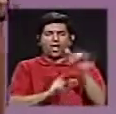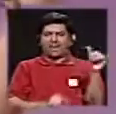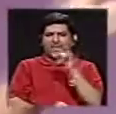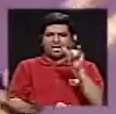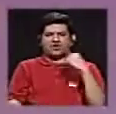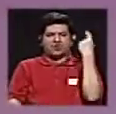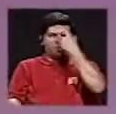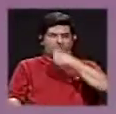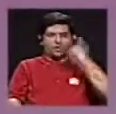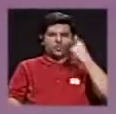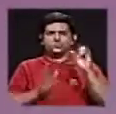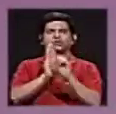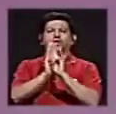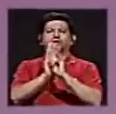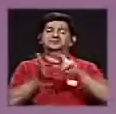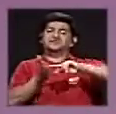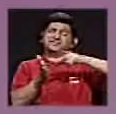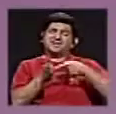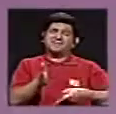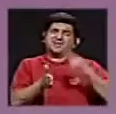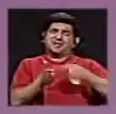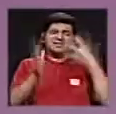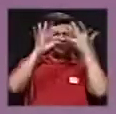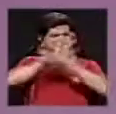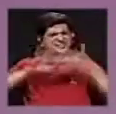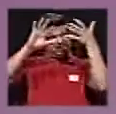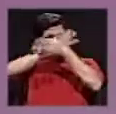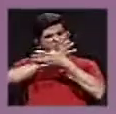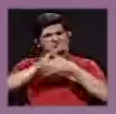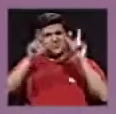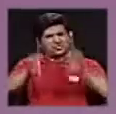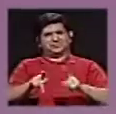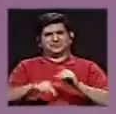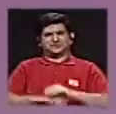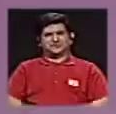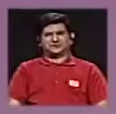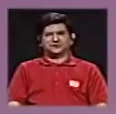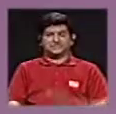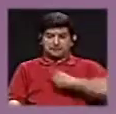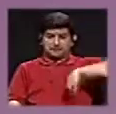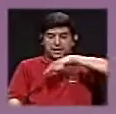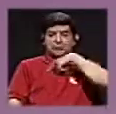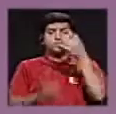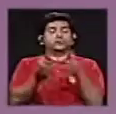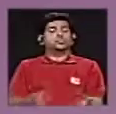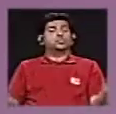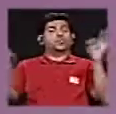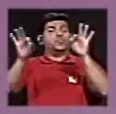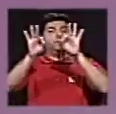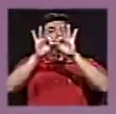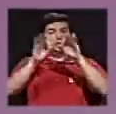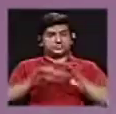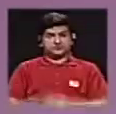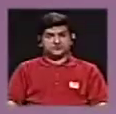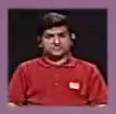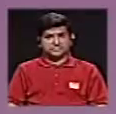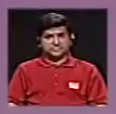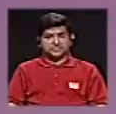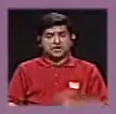cara de identidad eso genera a veces también confusión dentro de lo que es el electorado para nosotros porque es importantísimo también lo en